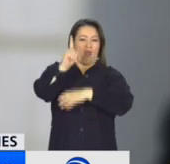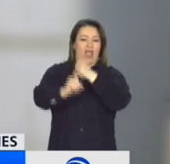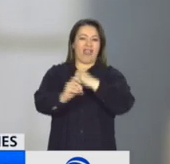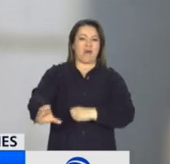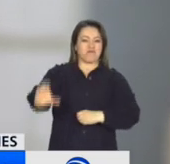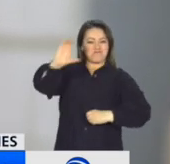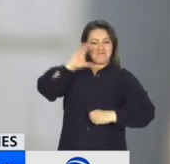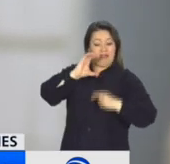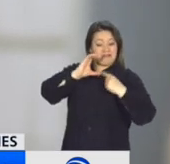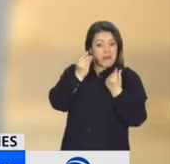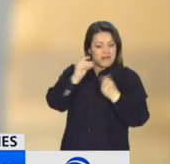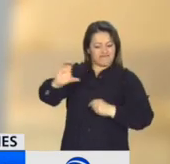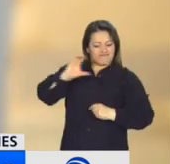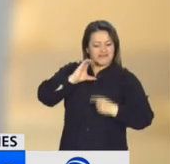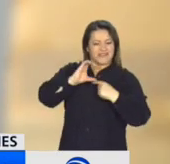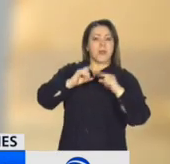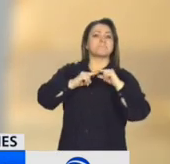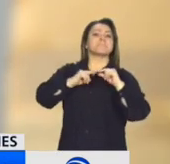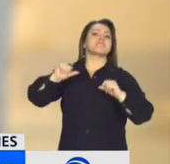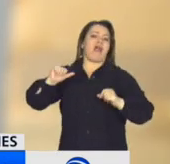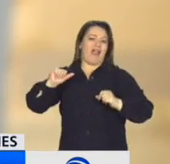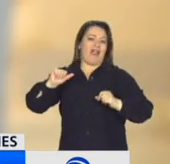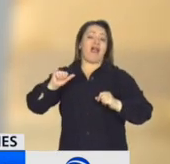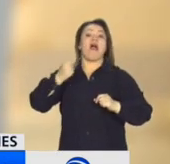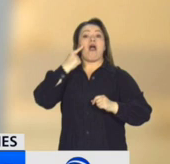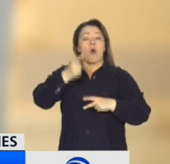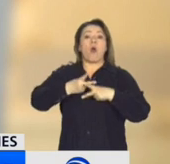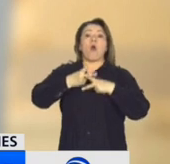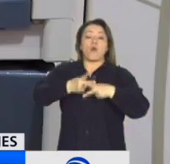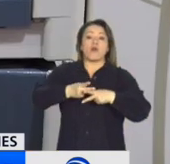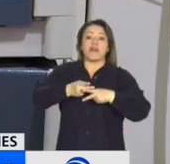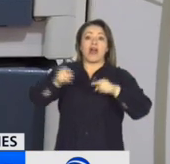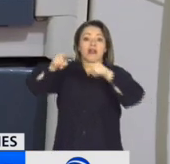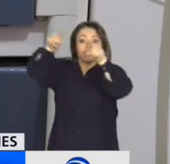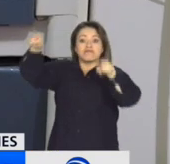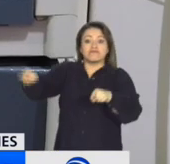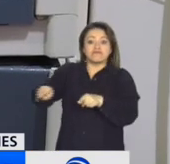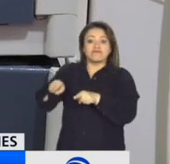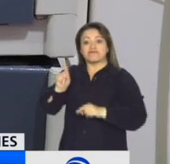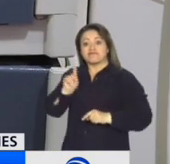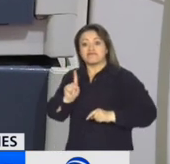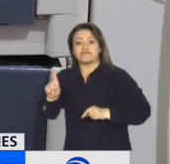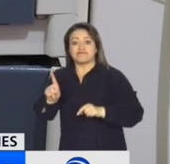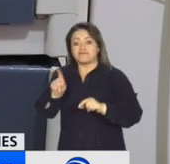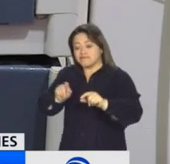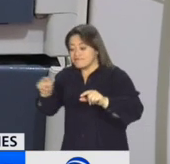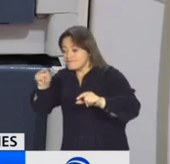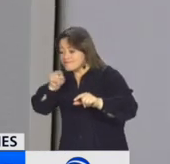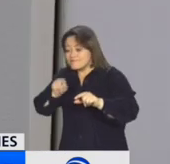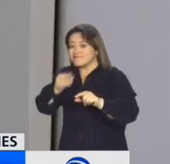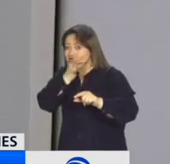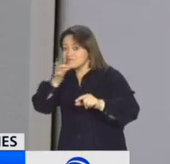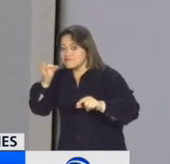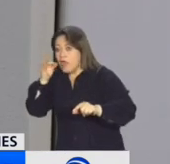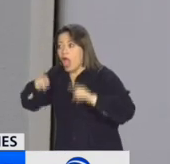ciudadanos, pero los delincuentes también están a la espera en los cajeros electrónicos y afuera de los bancos para fichar a las víctimas y cometer